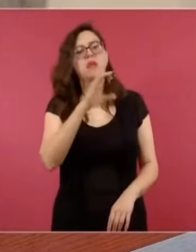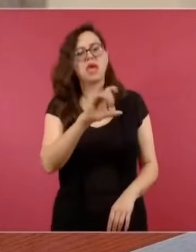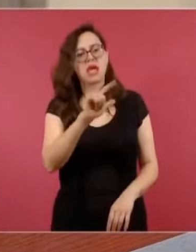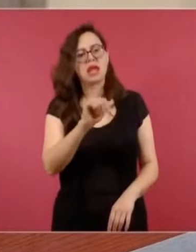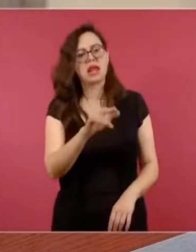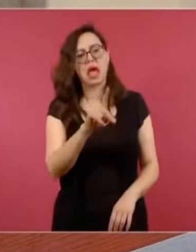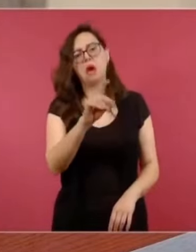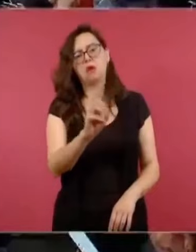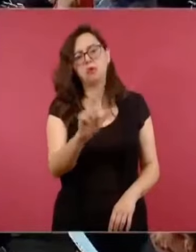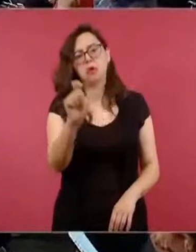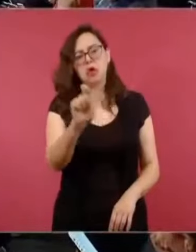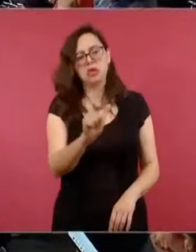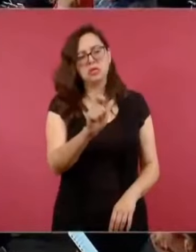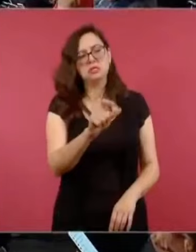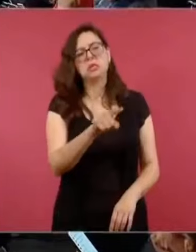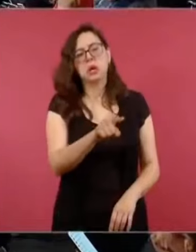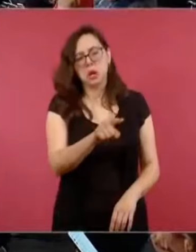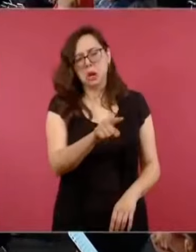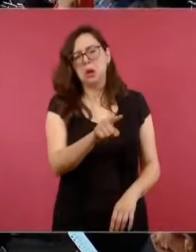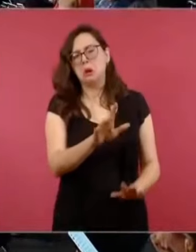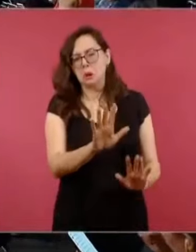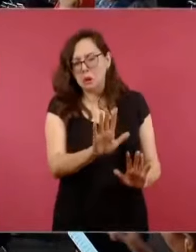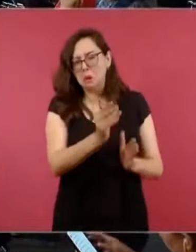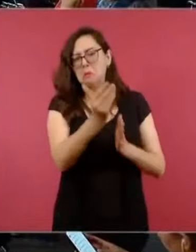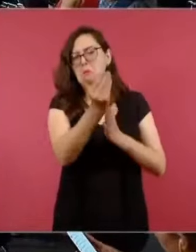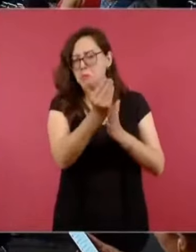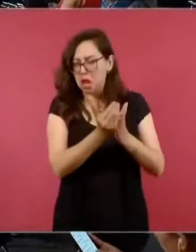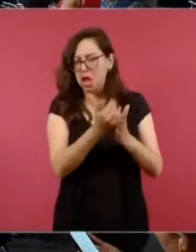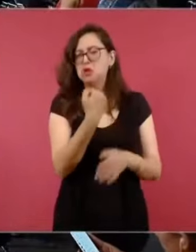o Loret de Mola,